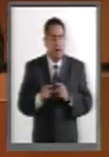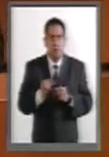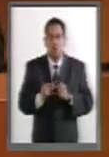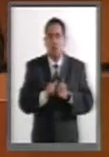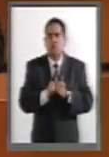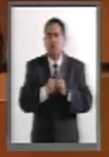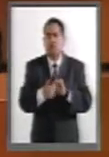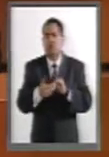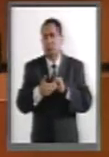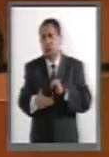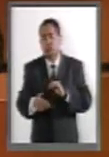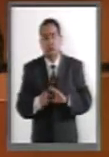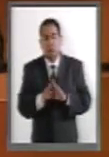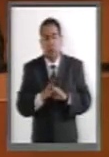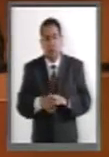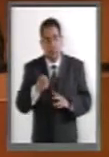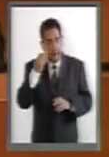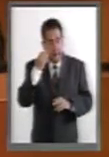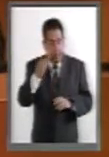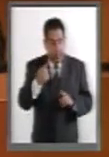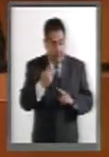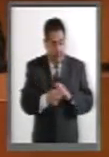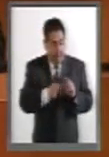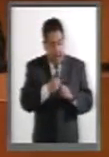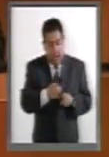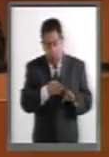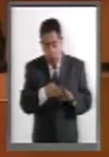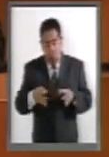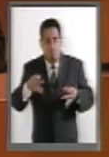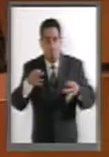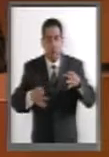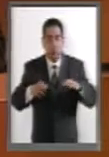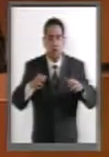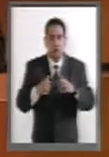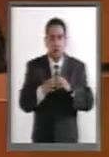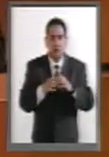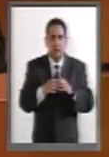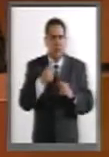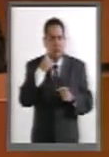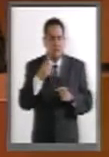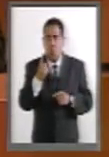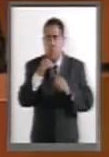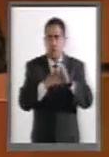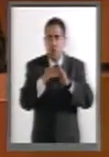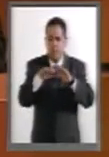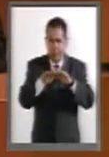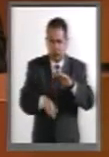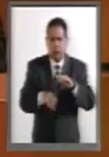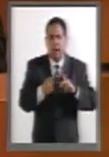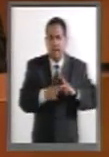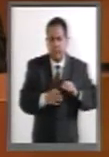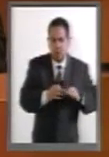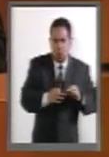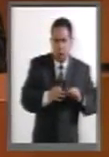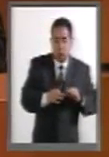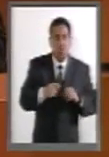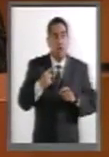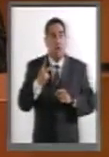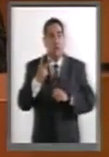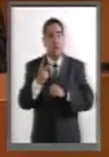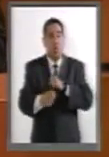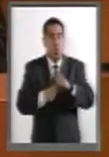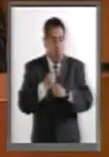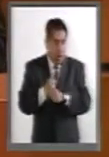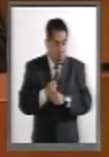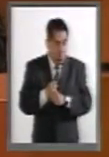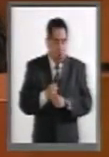paulatina, es decir, durante el primer año en juicios cuya cuantía sea menor de 1 millón de pesos. A partir del segundo